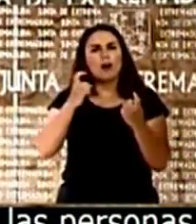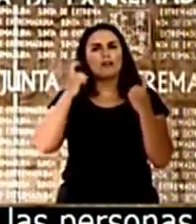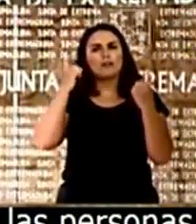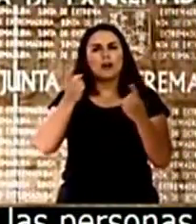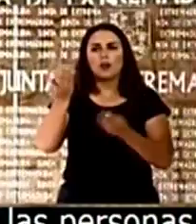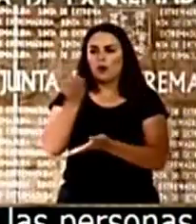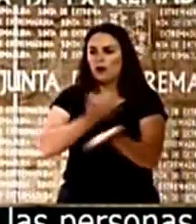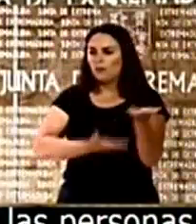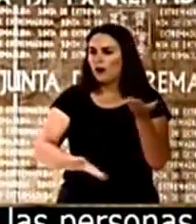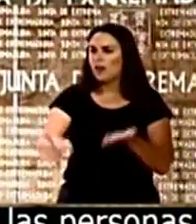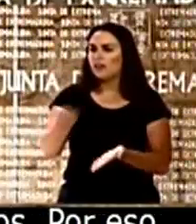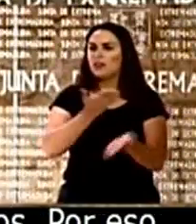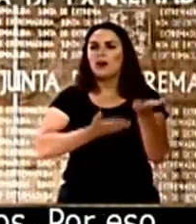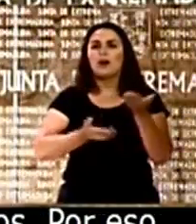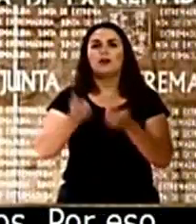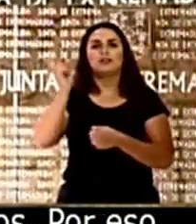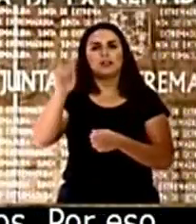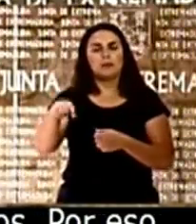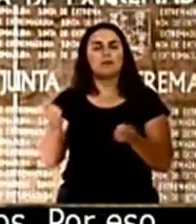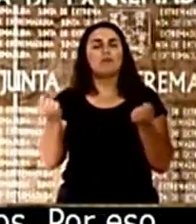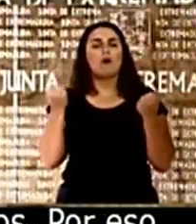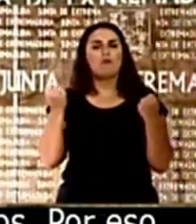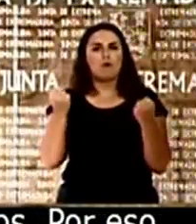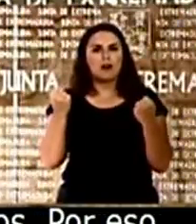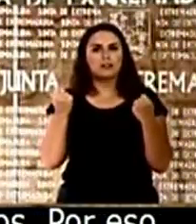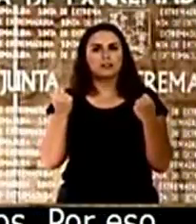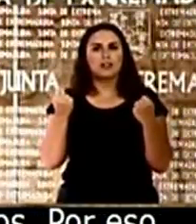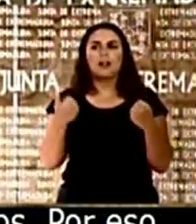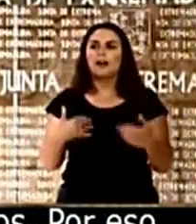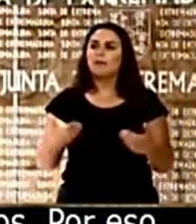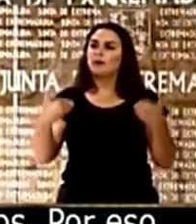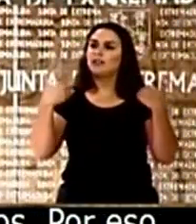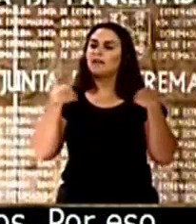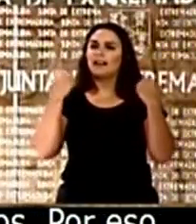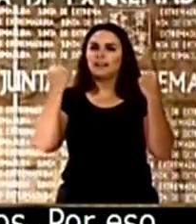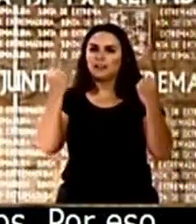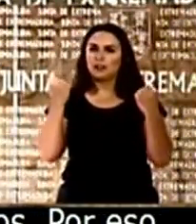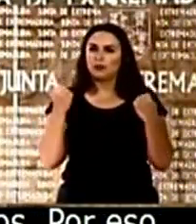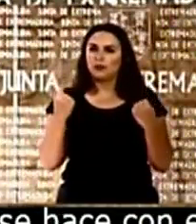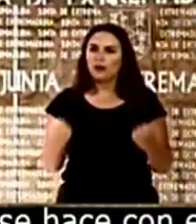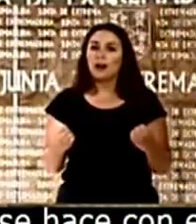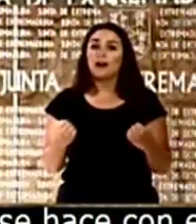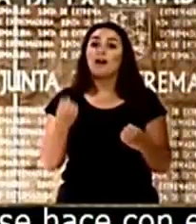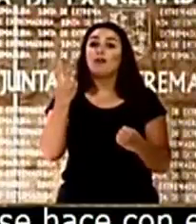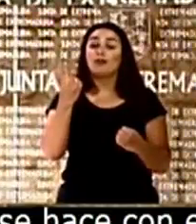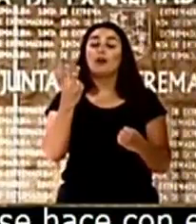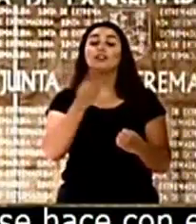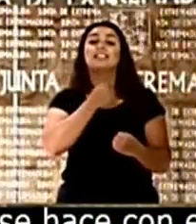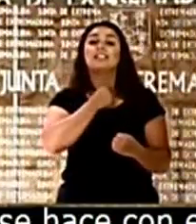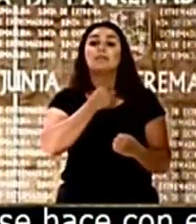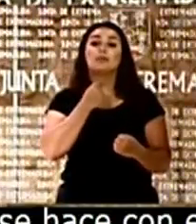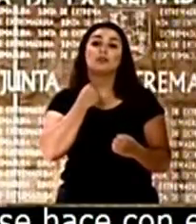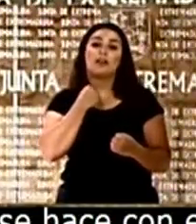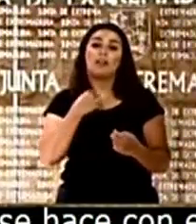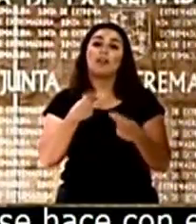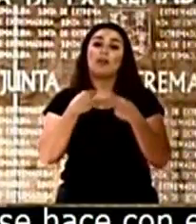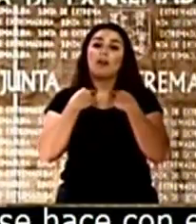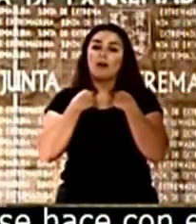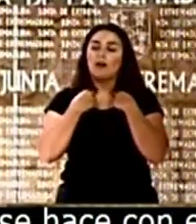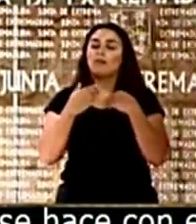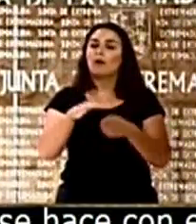la colaboración, con la cogobernanza, con la responsabilidad institucional de las dos diputaciones provinciales, de la Junta